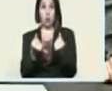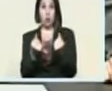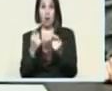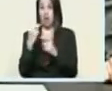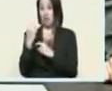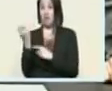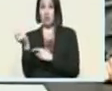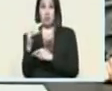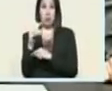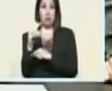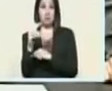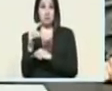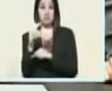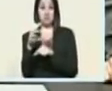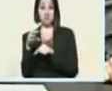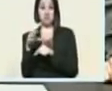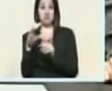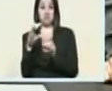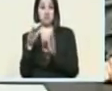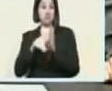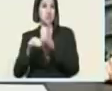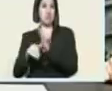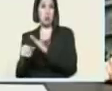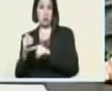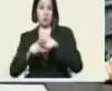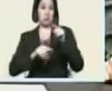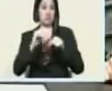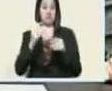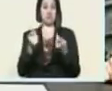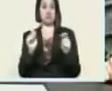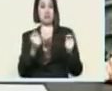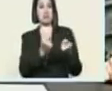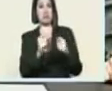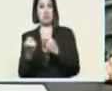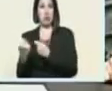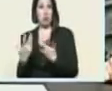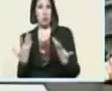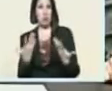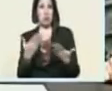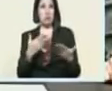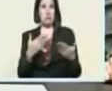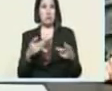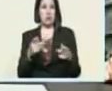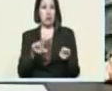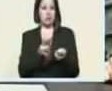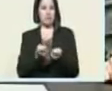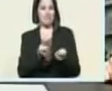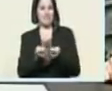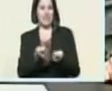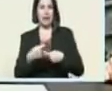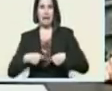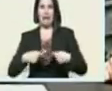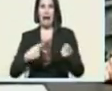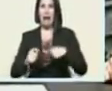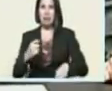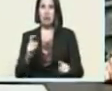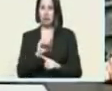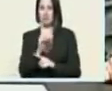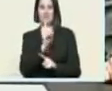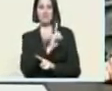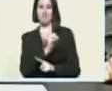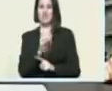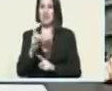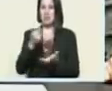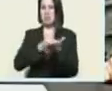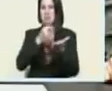hace falta la austeridad, hace falta los recortes de gastos. No hay para eso,